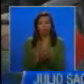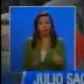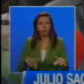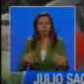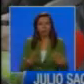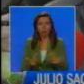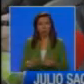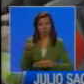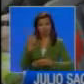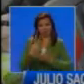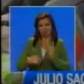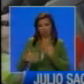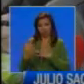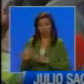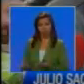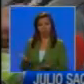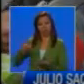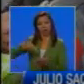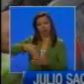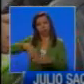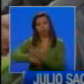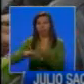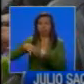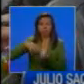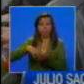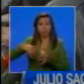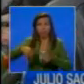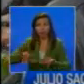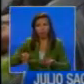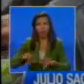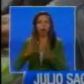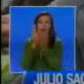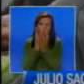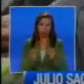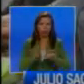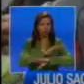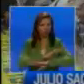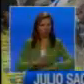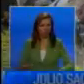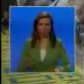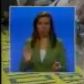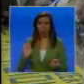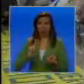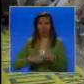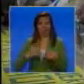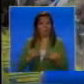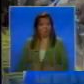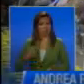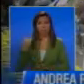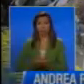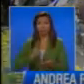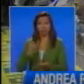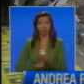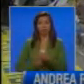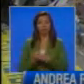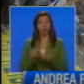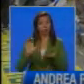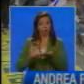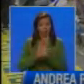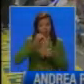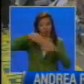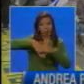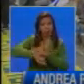nuestro chico se reingrese nuevamente a estudiar aquí en la institución del Colegio Mejía. Mientras tanto, en el interior del Colegio